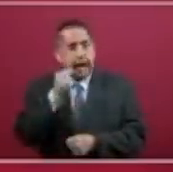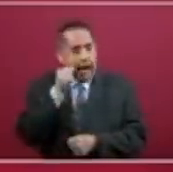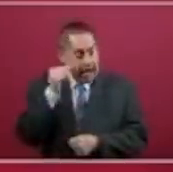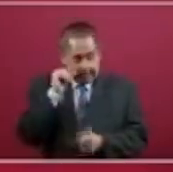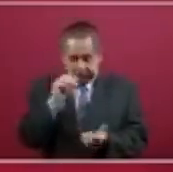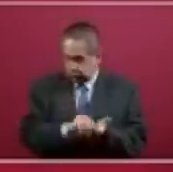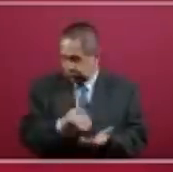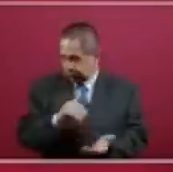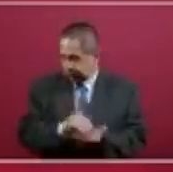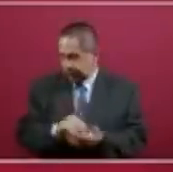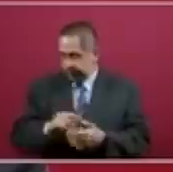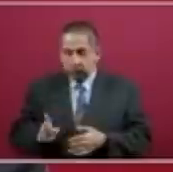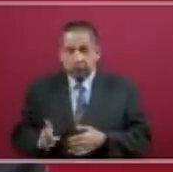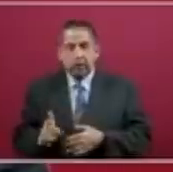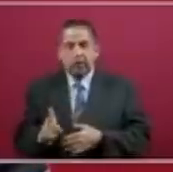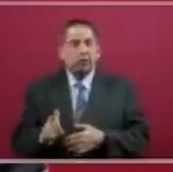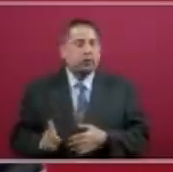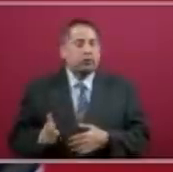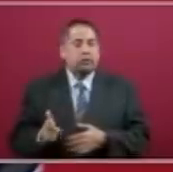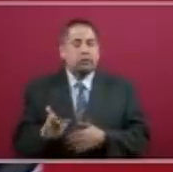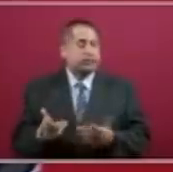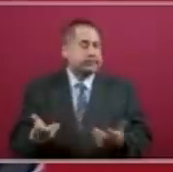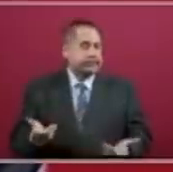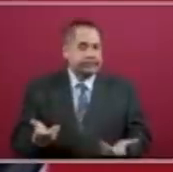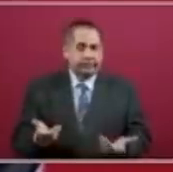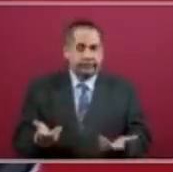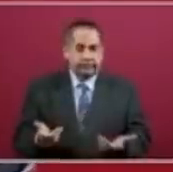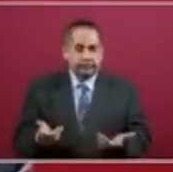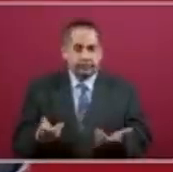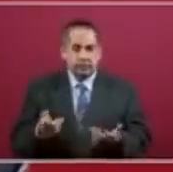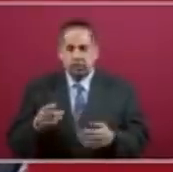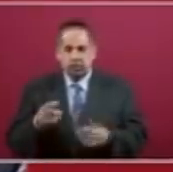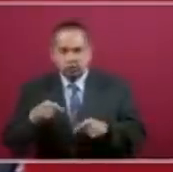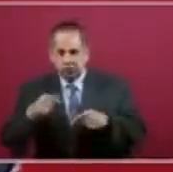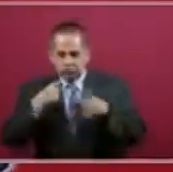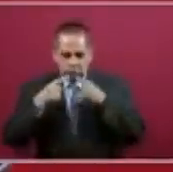todavía, en un operativo